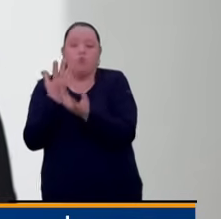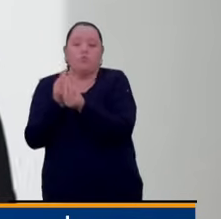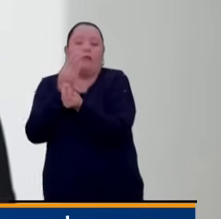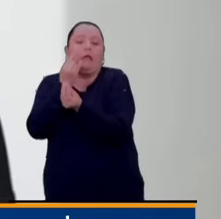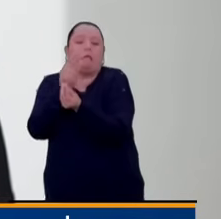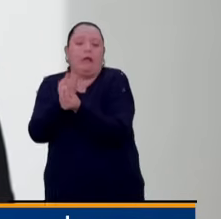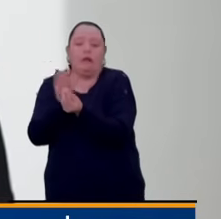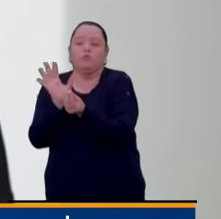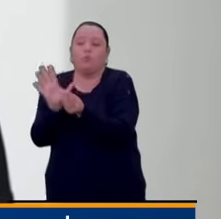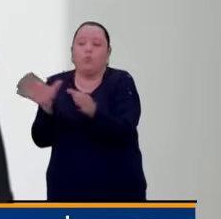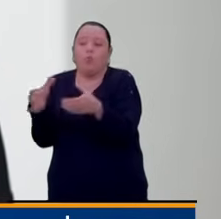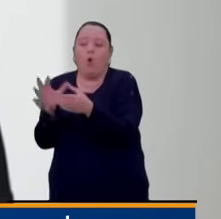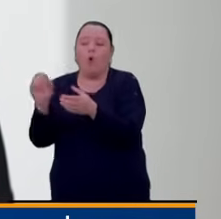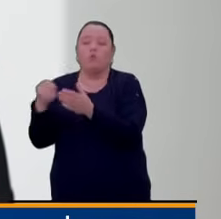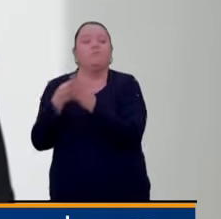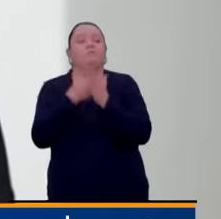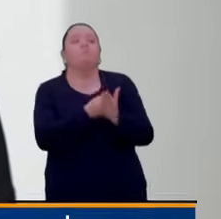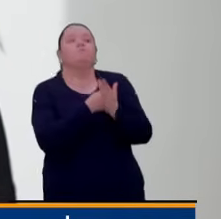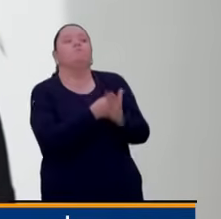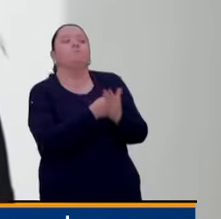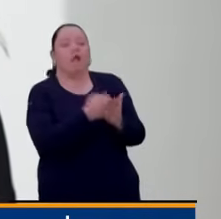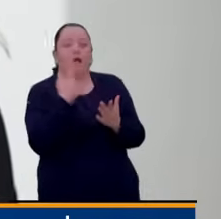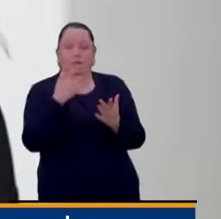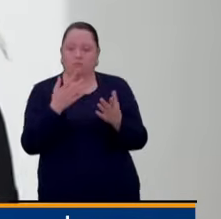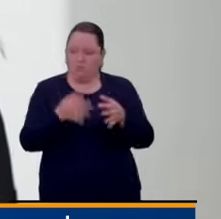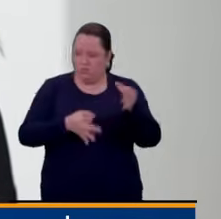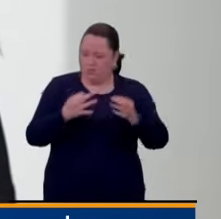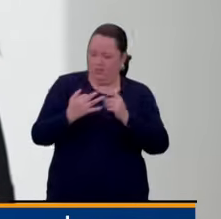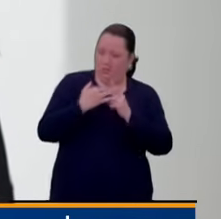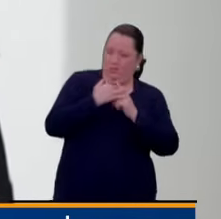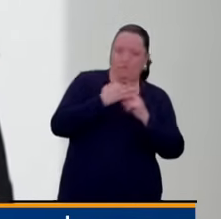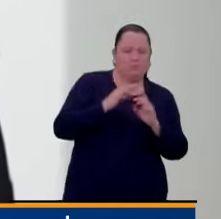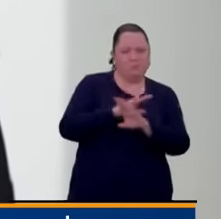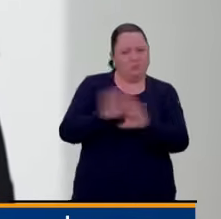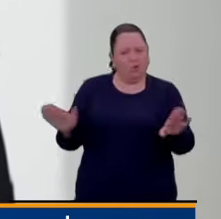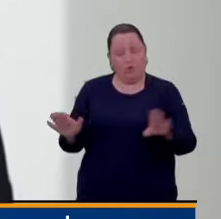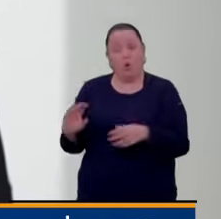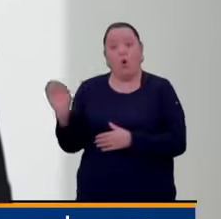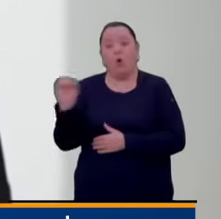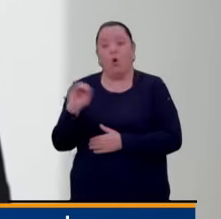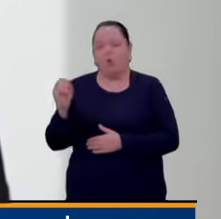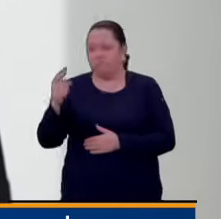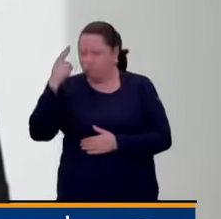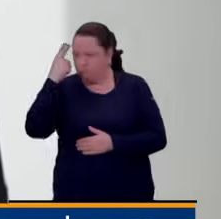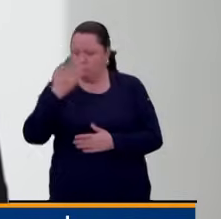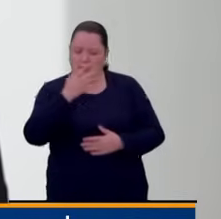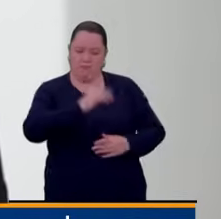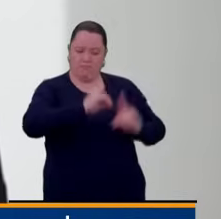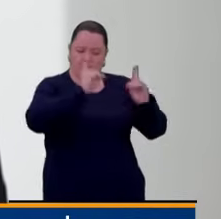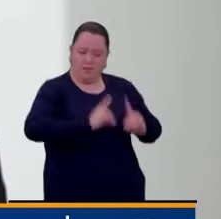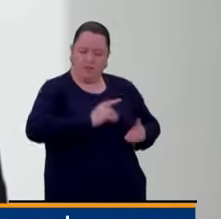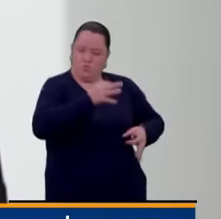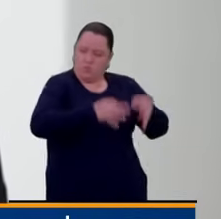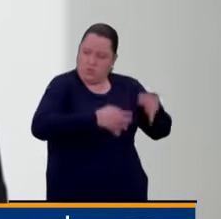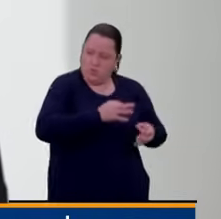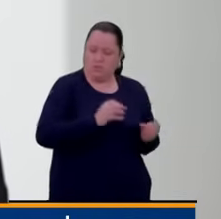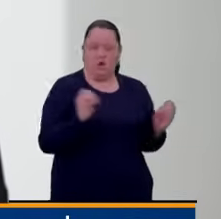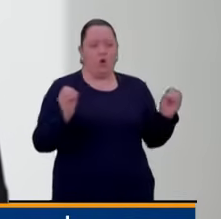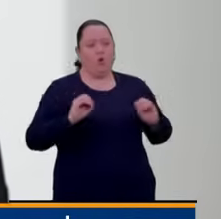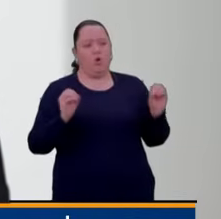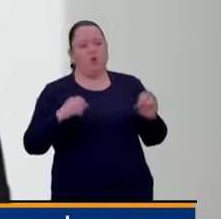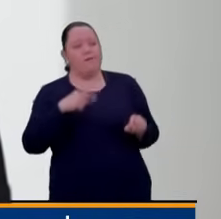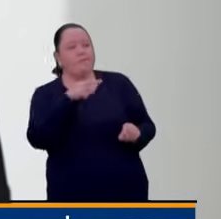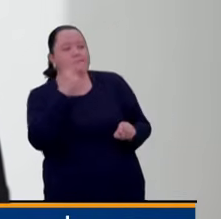grupos que busquen presionar decisiones en ningún sentido, o que desconozcan la obligatoriedad de los fallos judiciales o pretendan ver en ellos